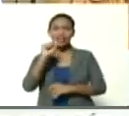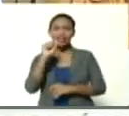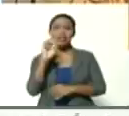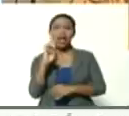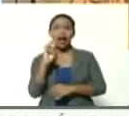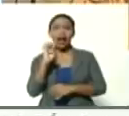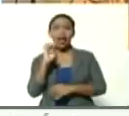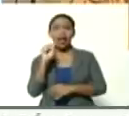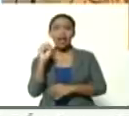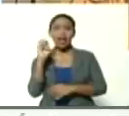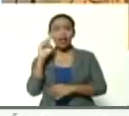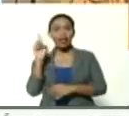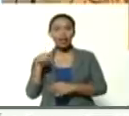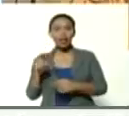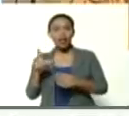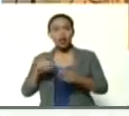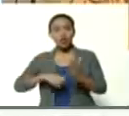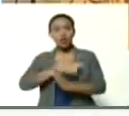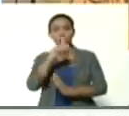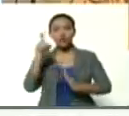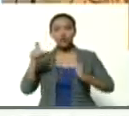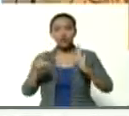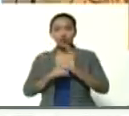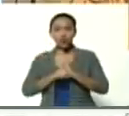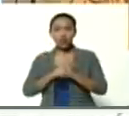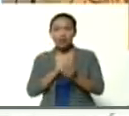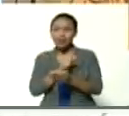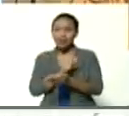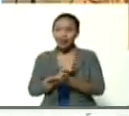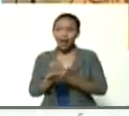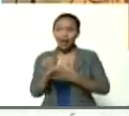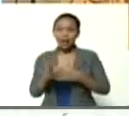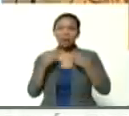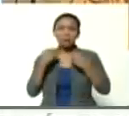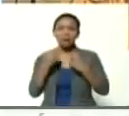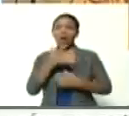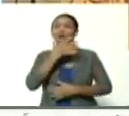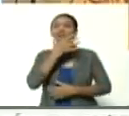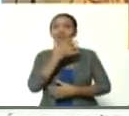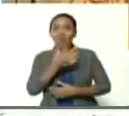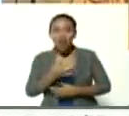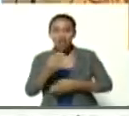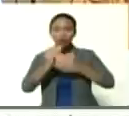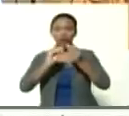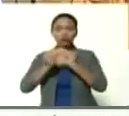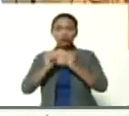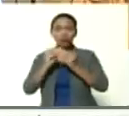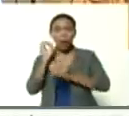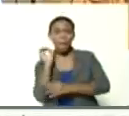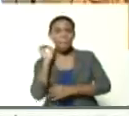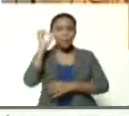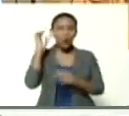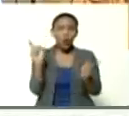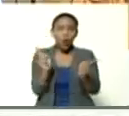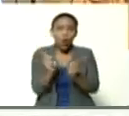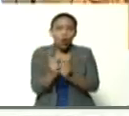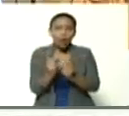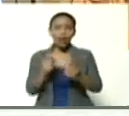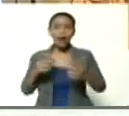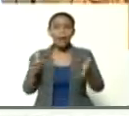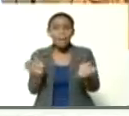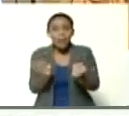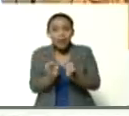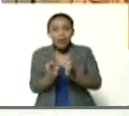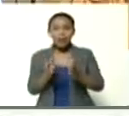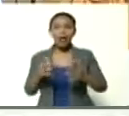mercantil. Se hará totalmente gratuito para facilitar la creación de microempresas y